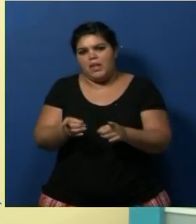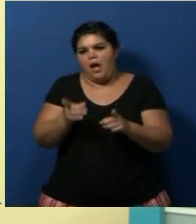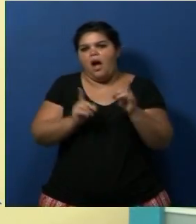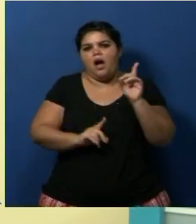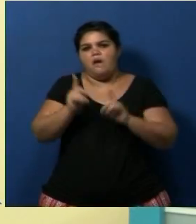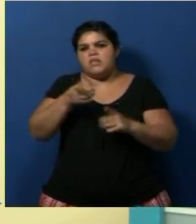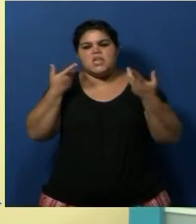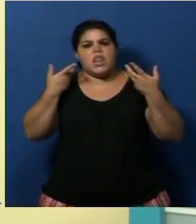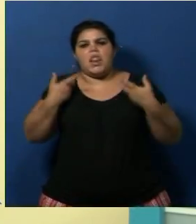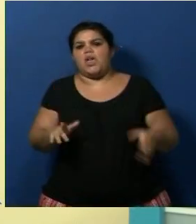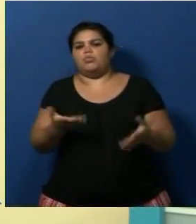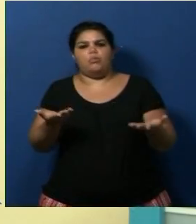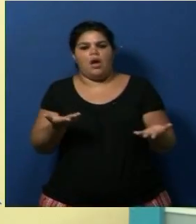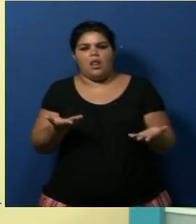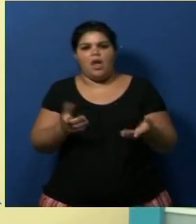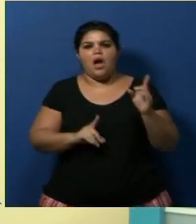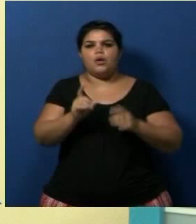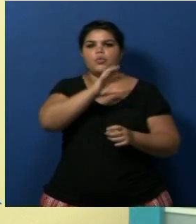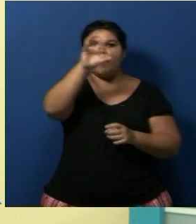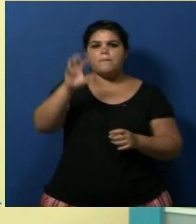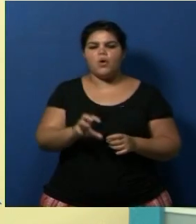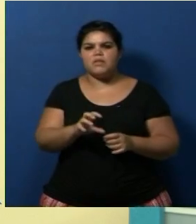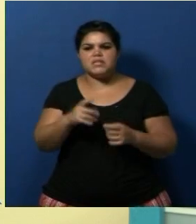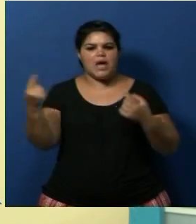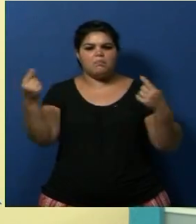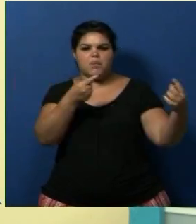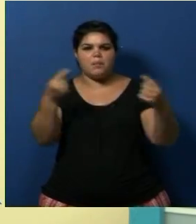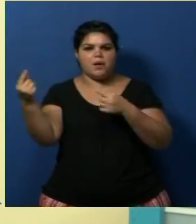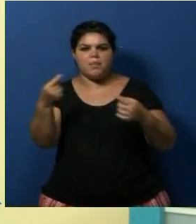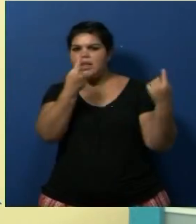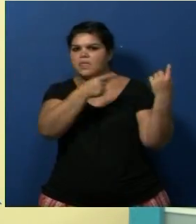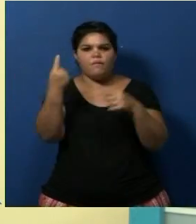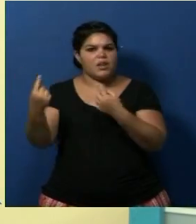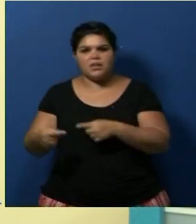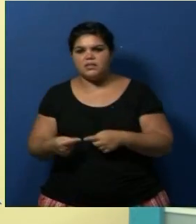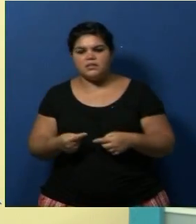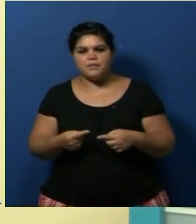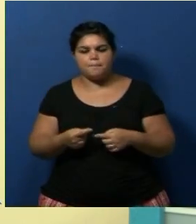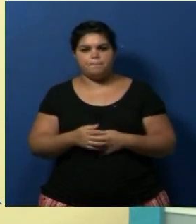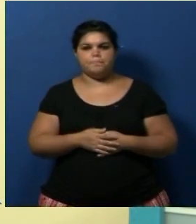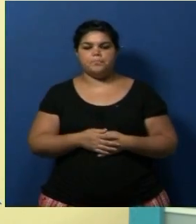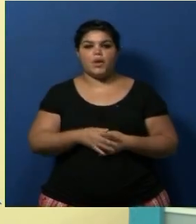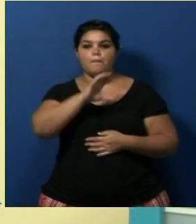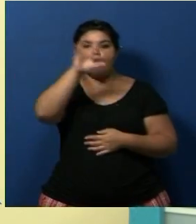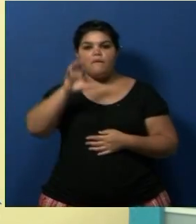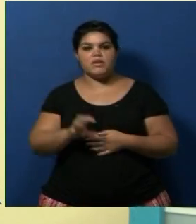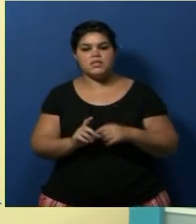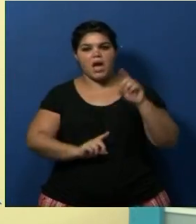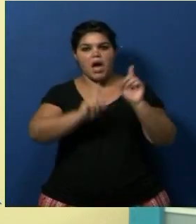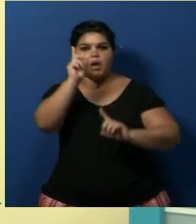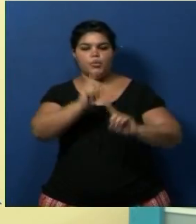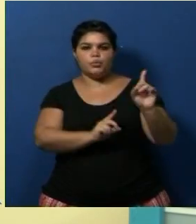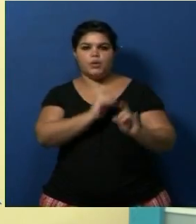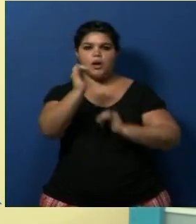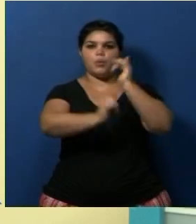Entre los promedios que se sacaron en las provincias, había contrastes en las distintas provincias, se determinó que las